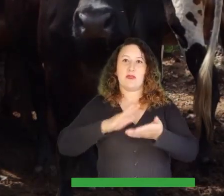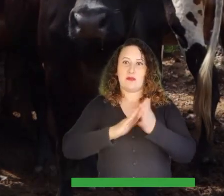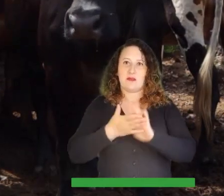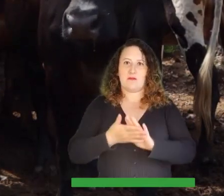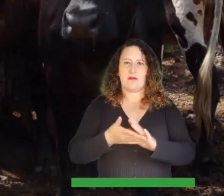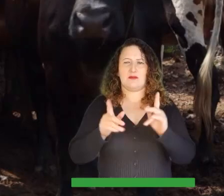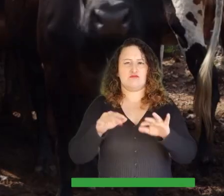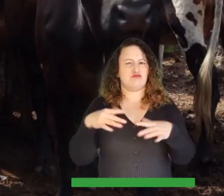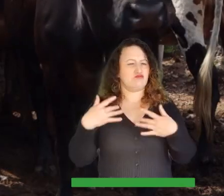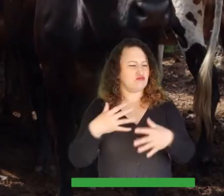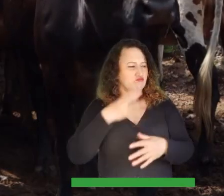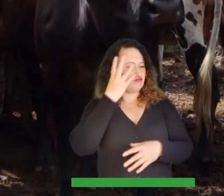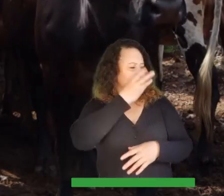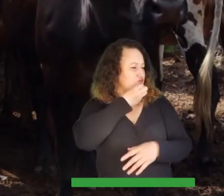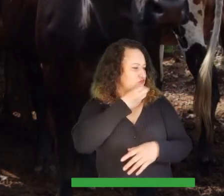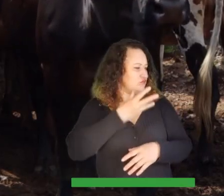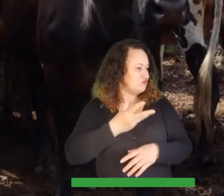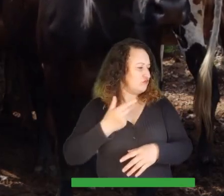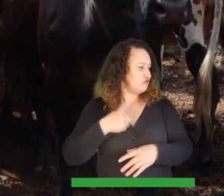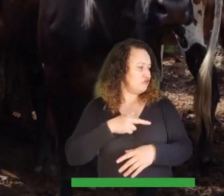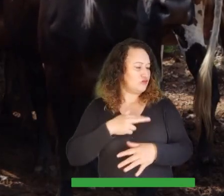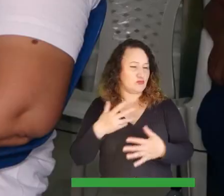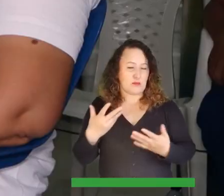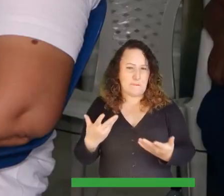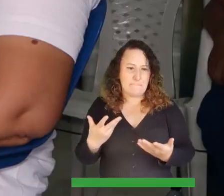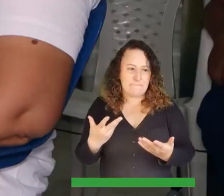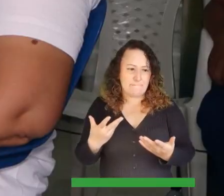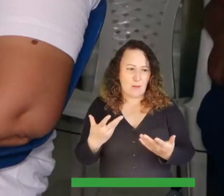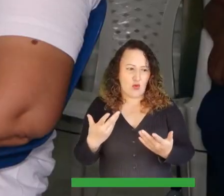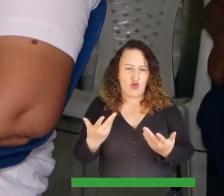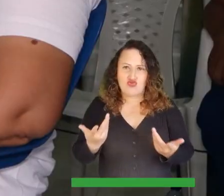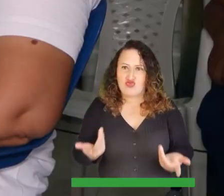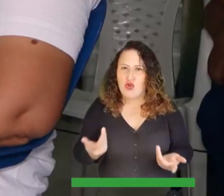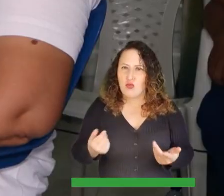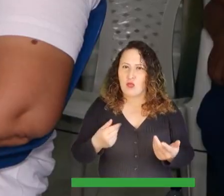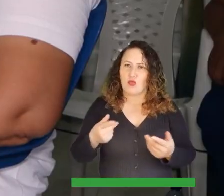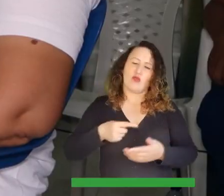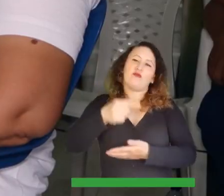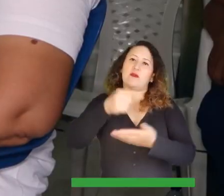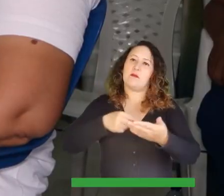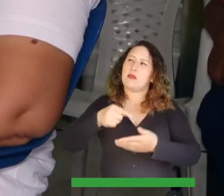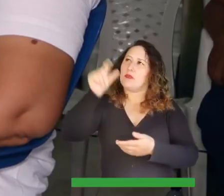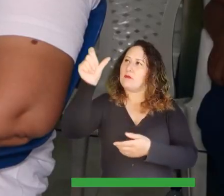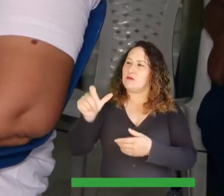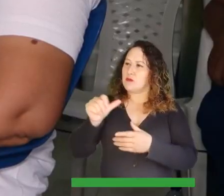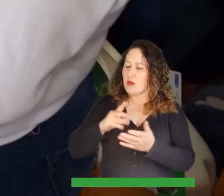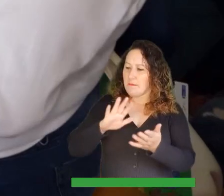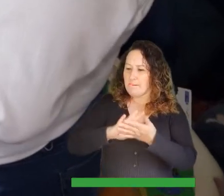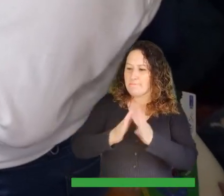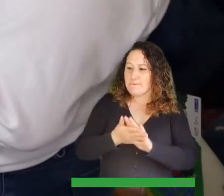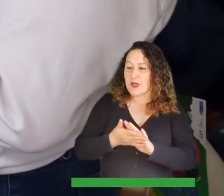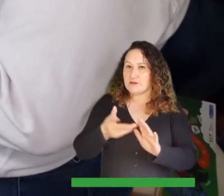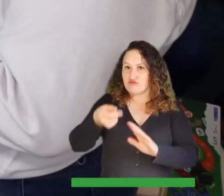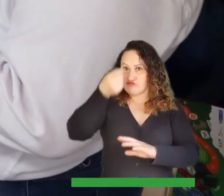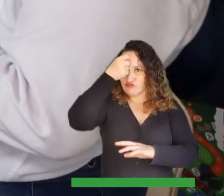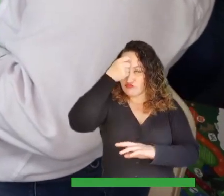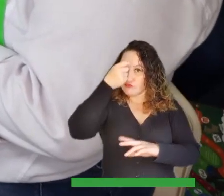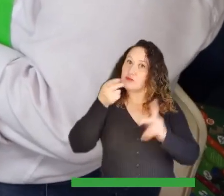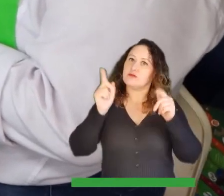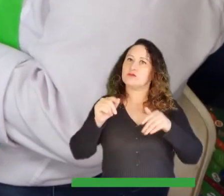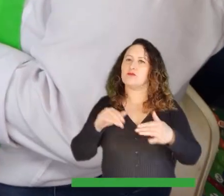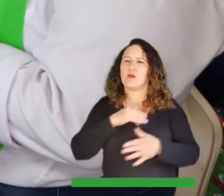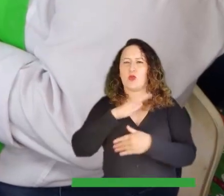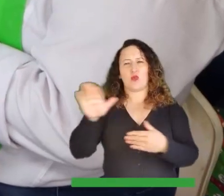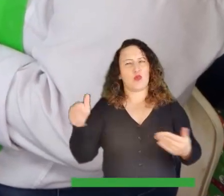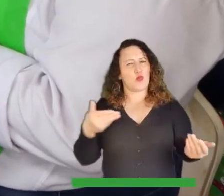grandioso. No tenemos palabra para gratificar que como firmantes se hemos tenido en cuenta y que todo ha sido muy